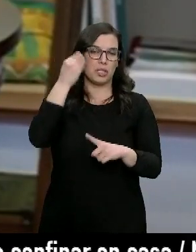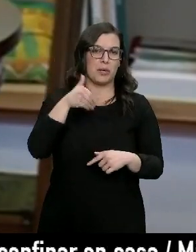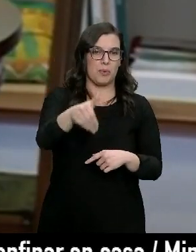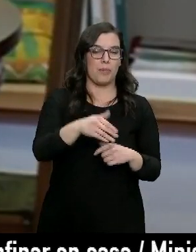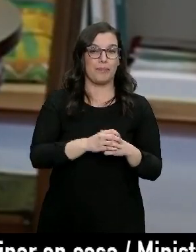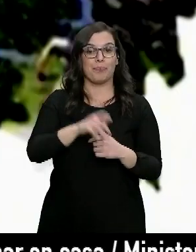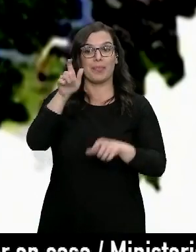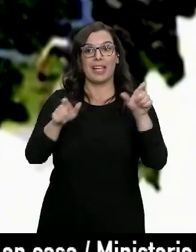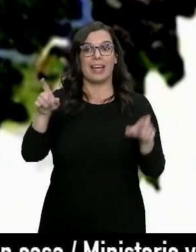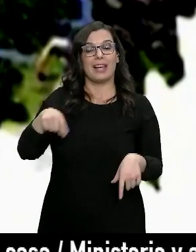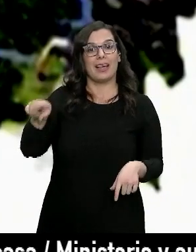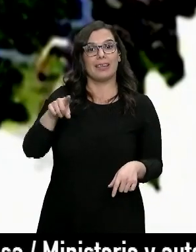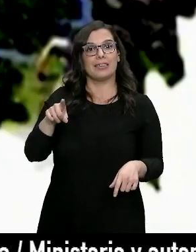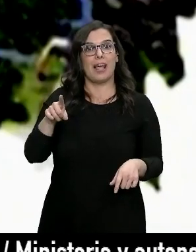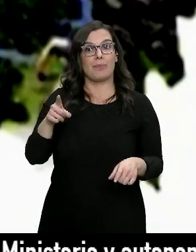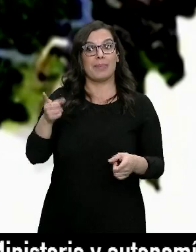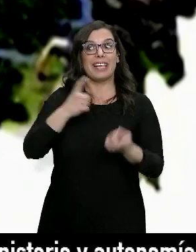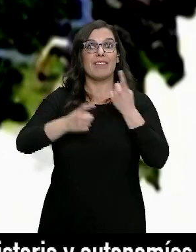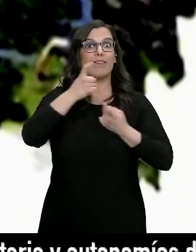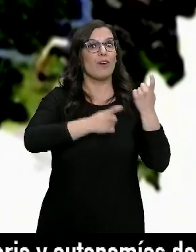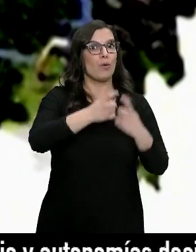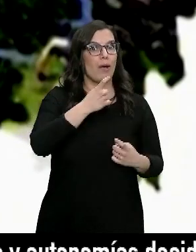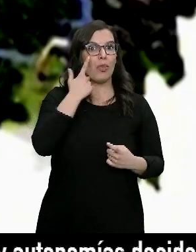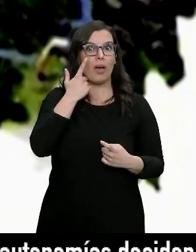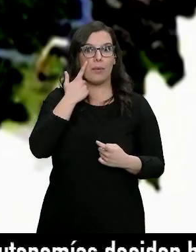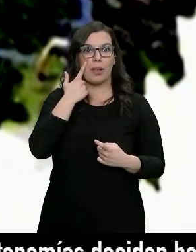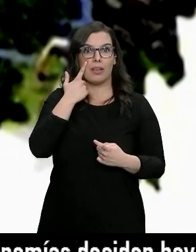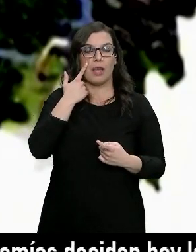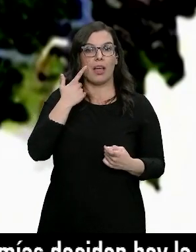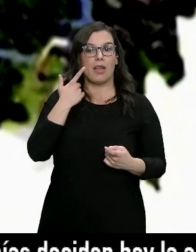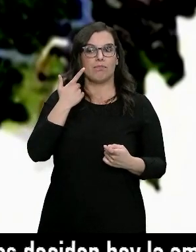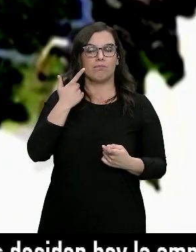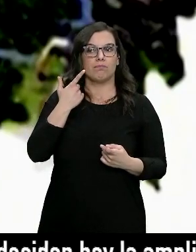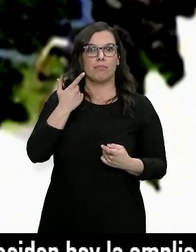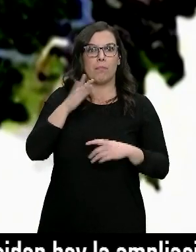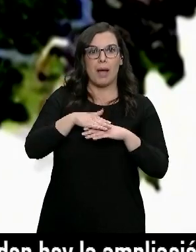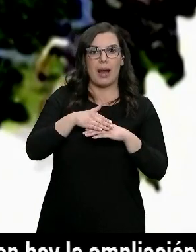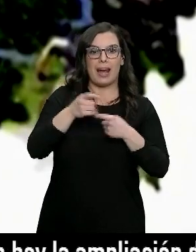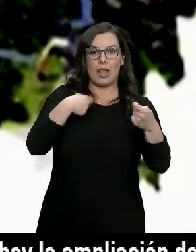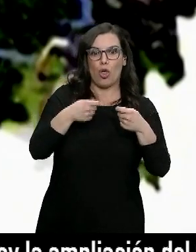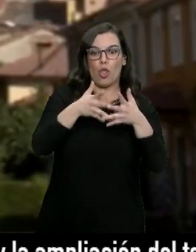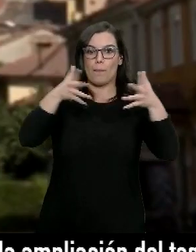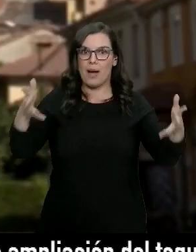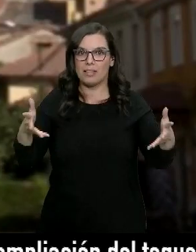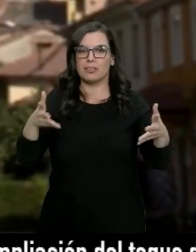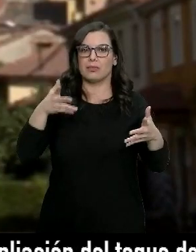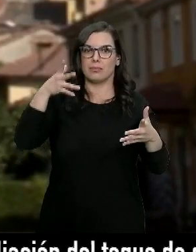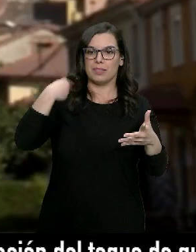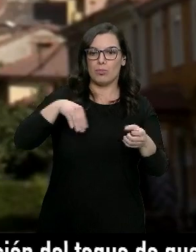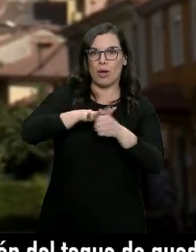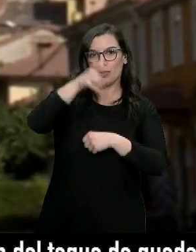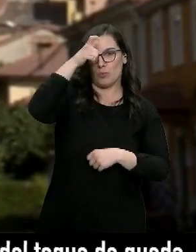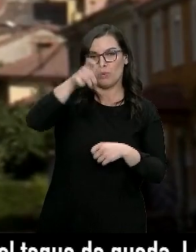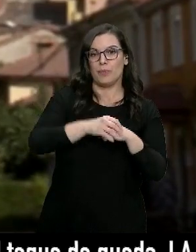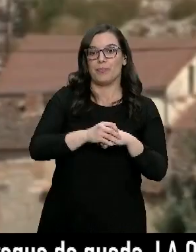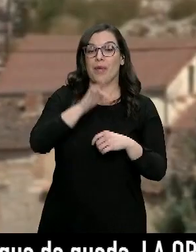sea que la gente se está informando sobre estas ayudas para ampliar y para abrir nuevo negocio en el ámbito rural. Con la pandemia se